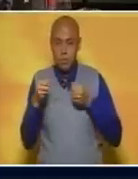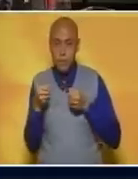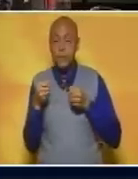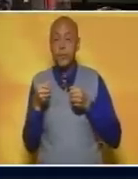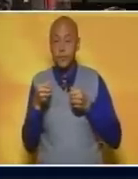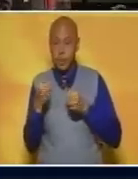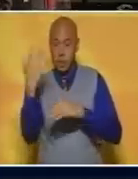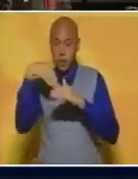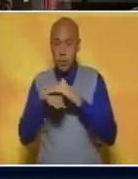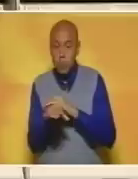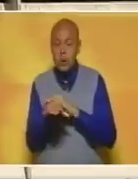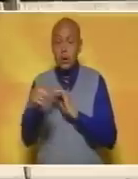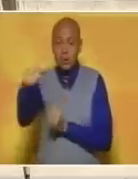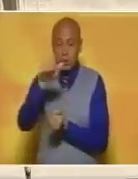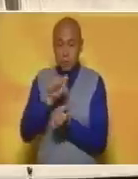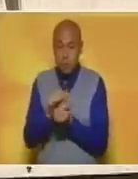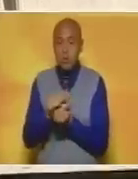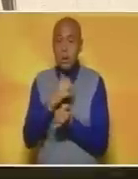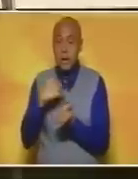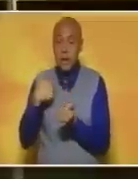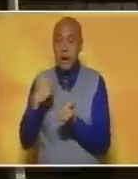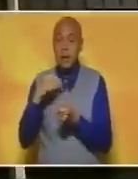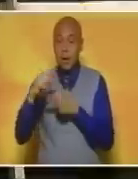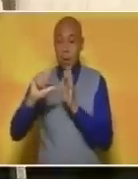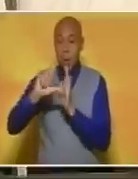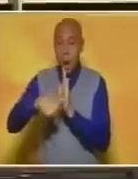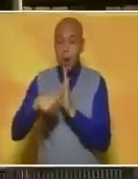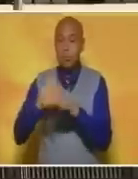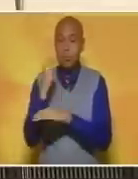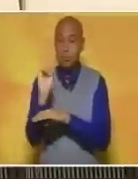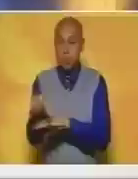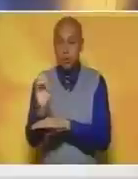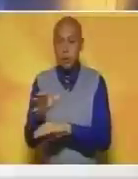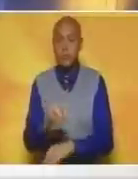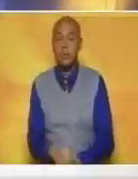maleta de equipaje de cuero para deshacerse de ella.